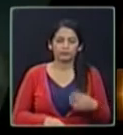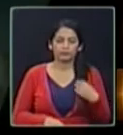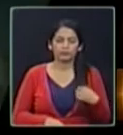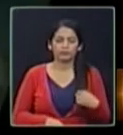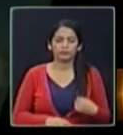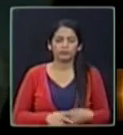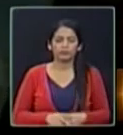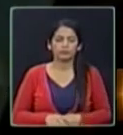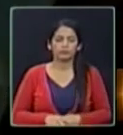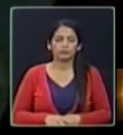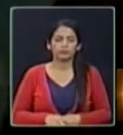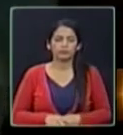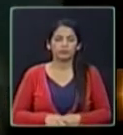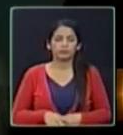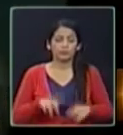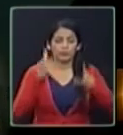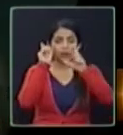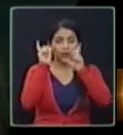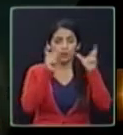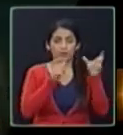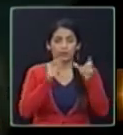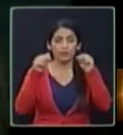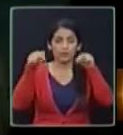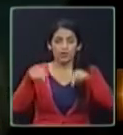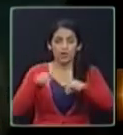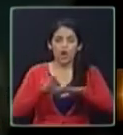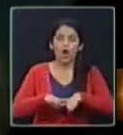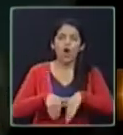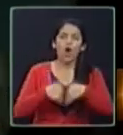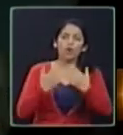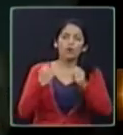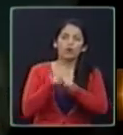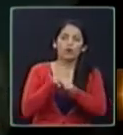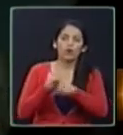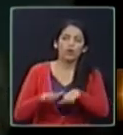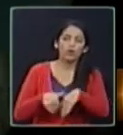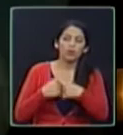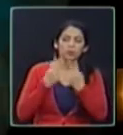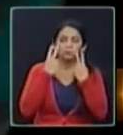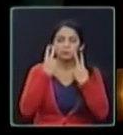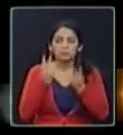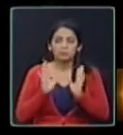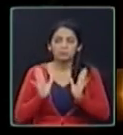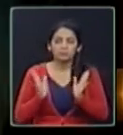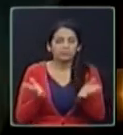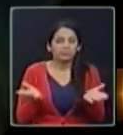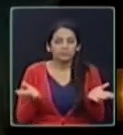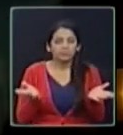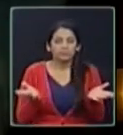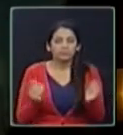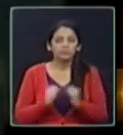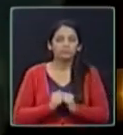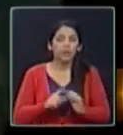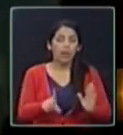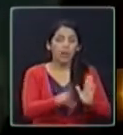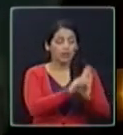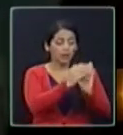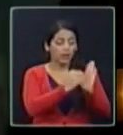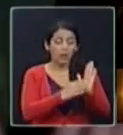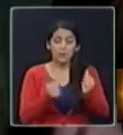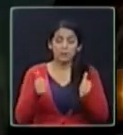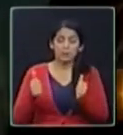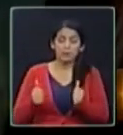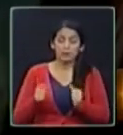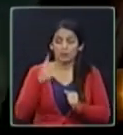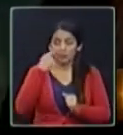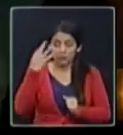funciona supuestamente la Fiscalía y la justicia en el país, pero en realidad simplemente teoría, porque sabemos perfectamente que lo que